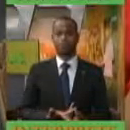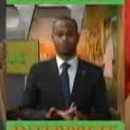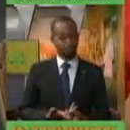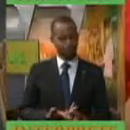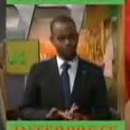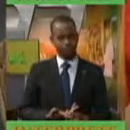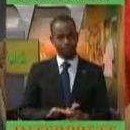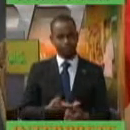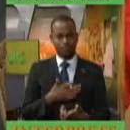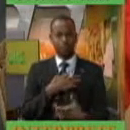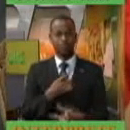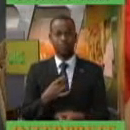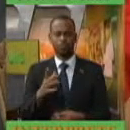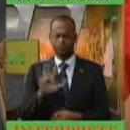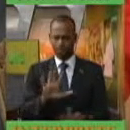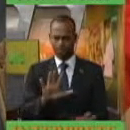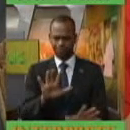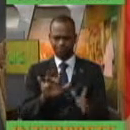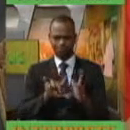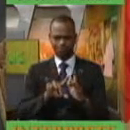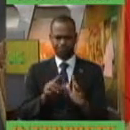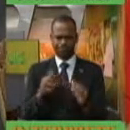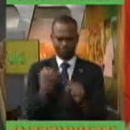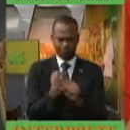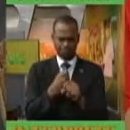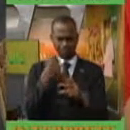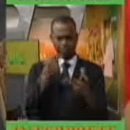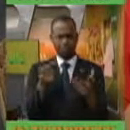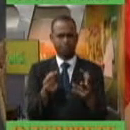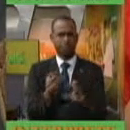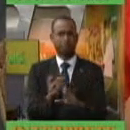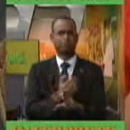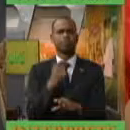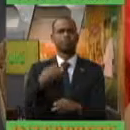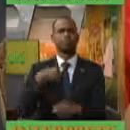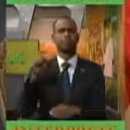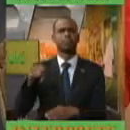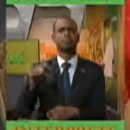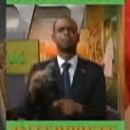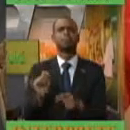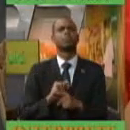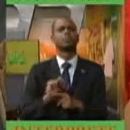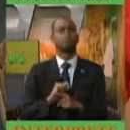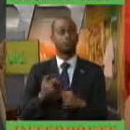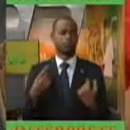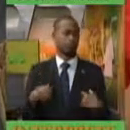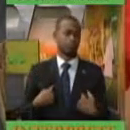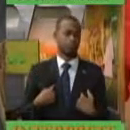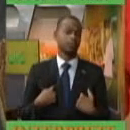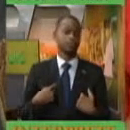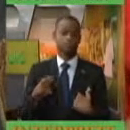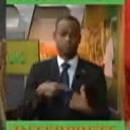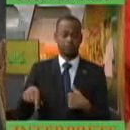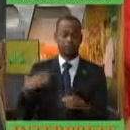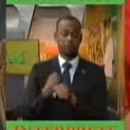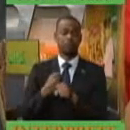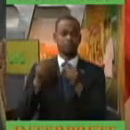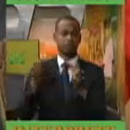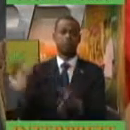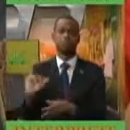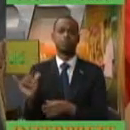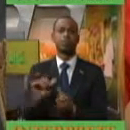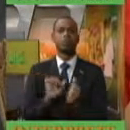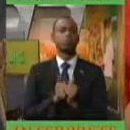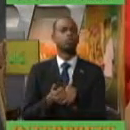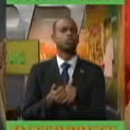dice, antes de empezar de articular los trabajos, de coordinar, yo necesito un taller, no solamente para mí, sino para mis empleados.